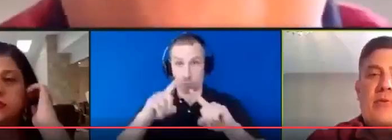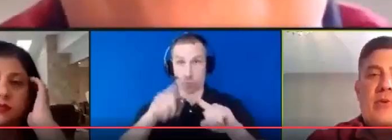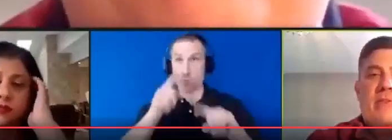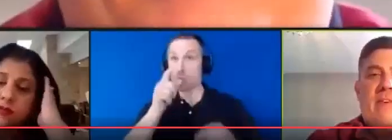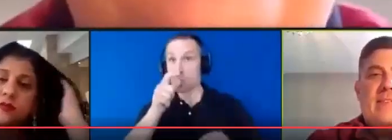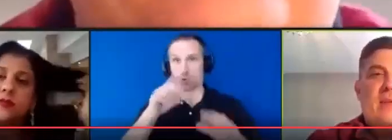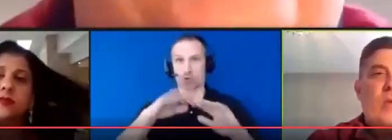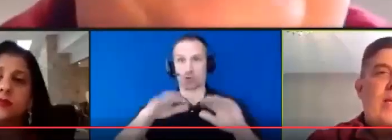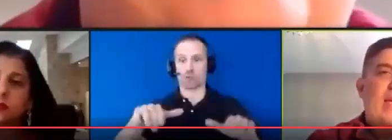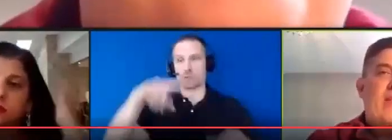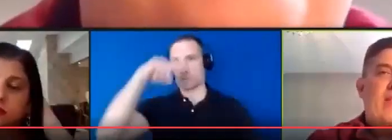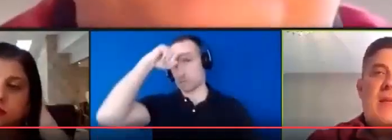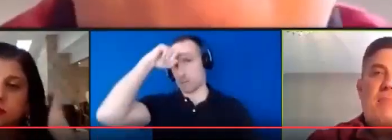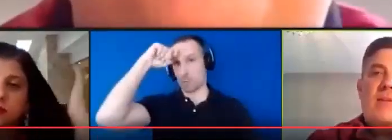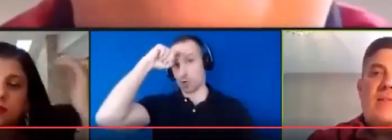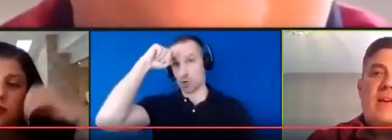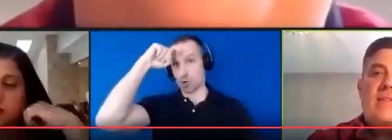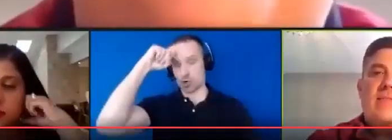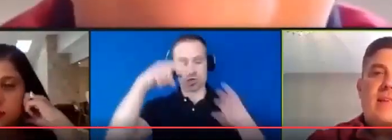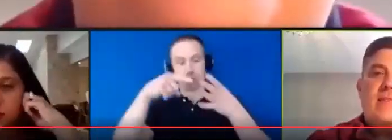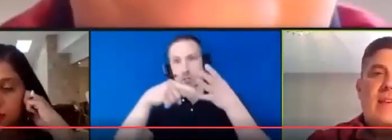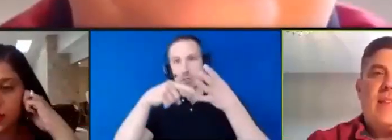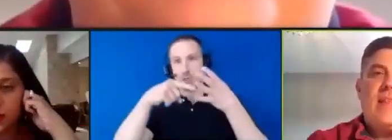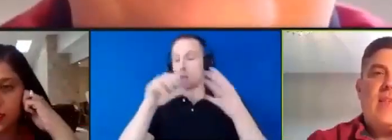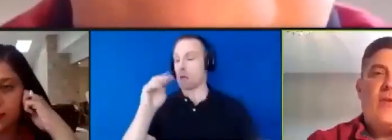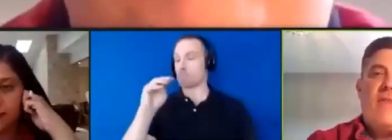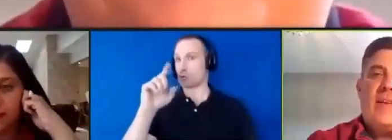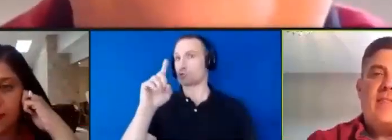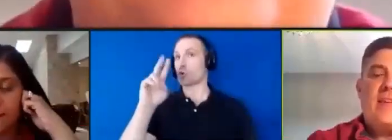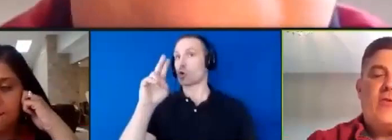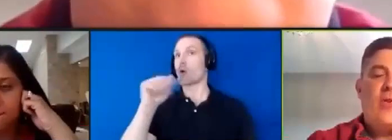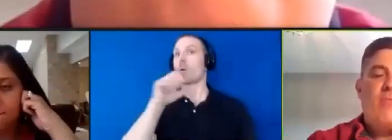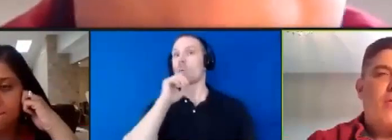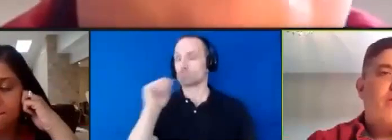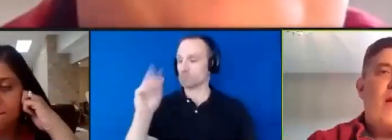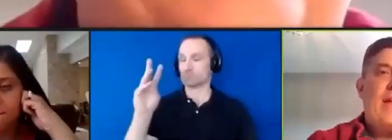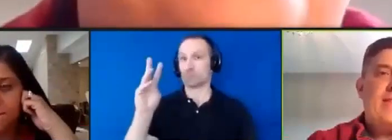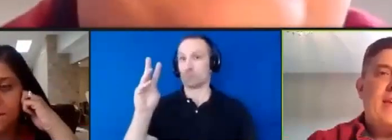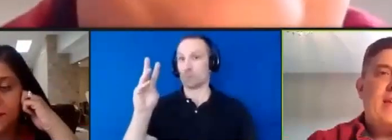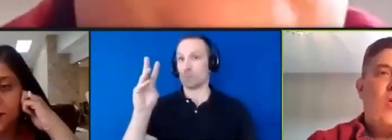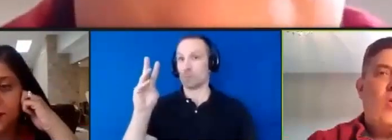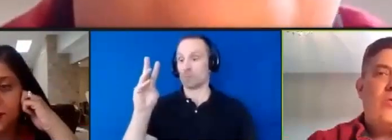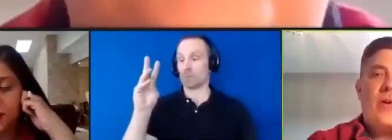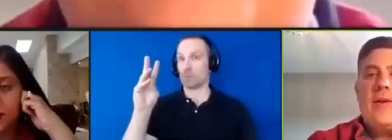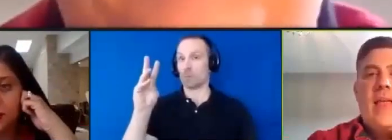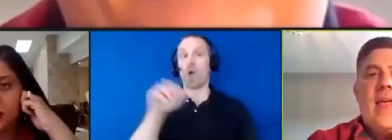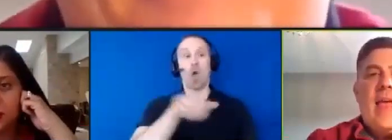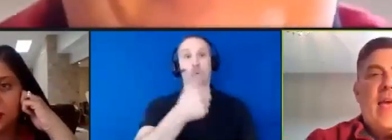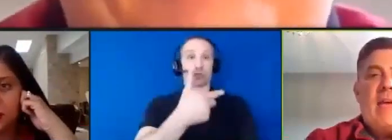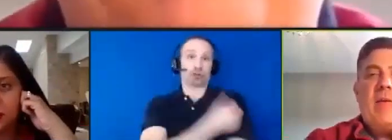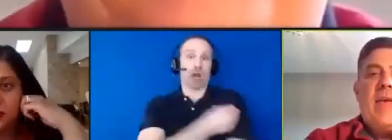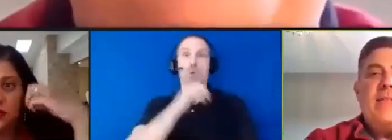y si fuesen estudios para ver el resultado de estas vacunas me puedo adivinar qué